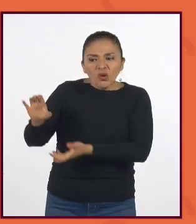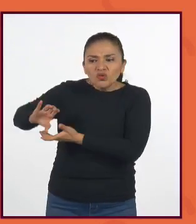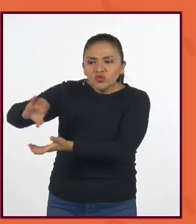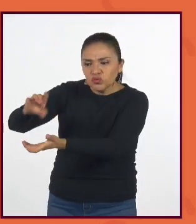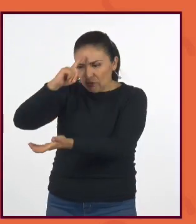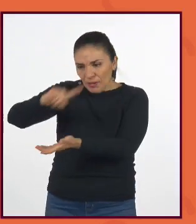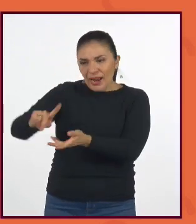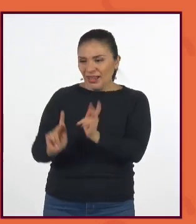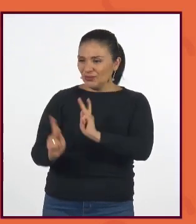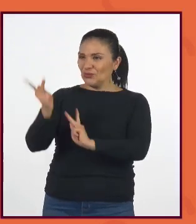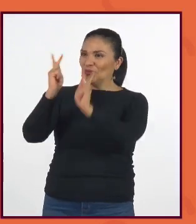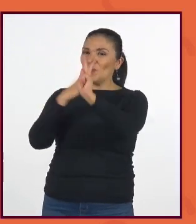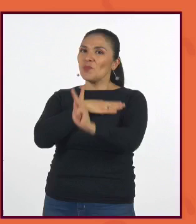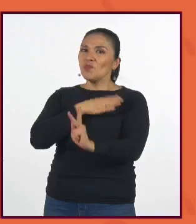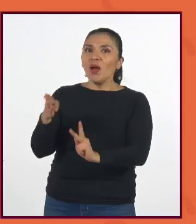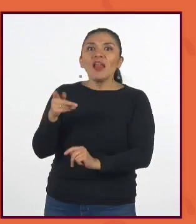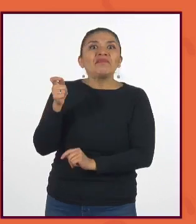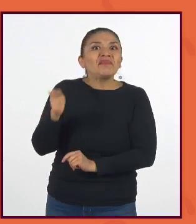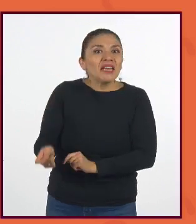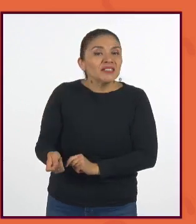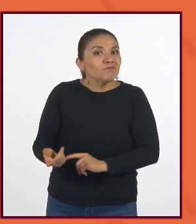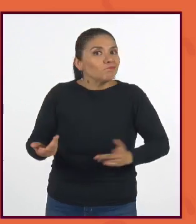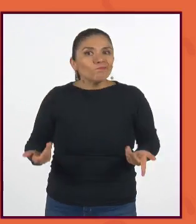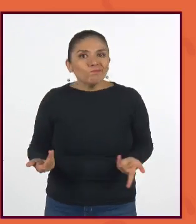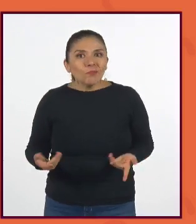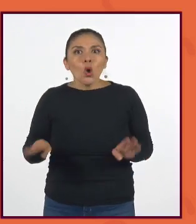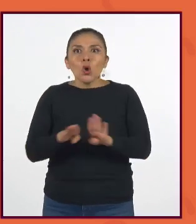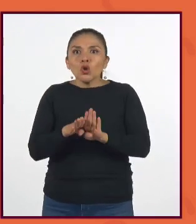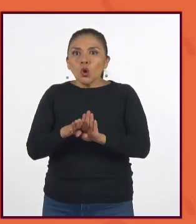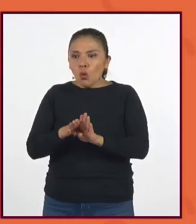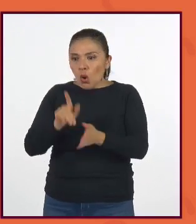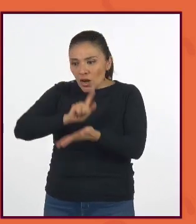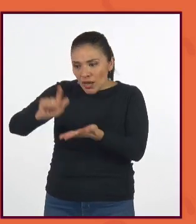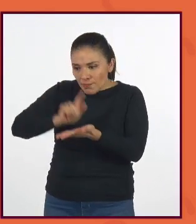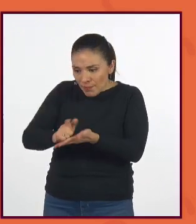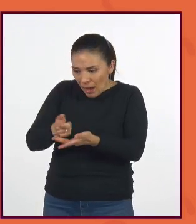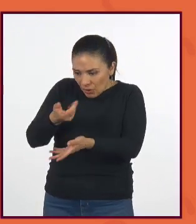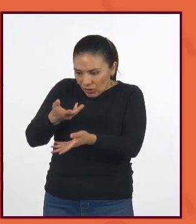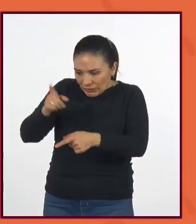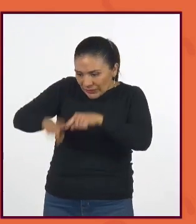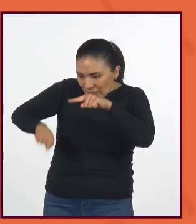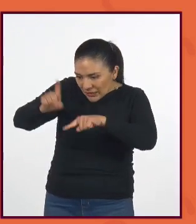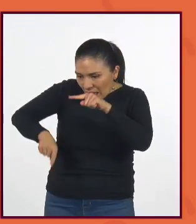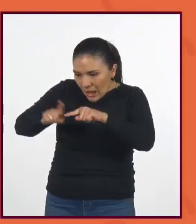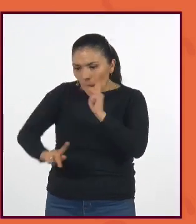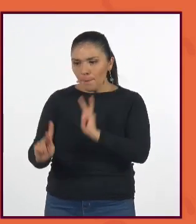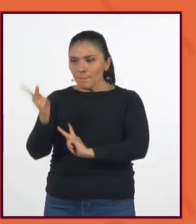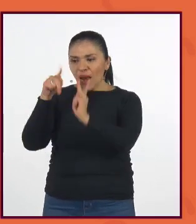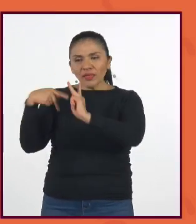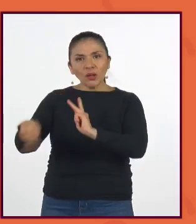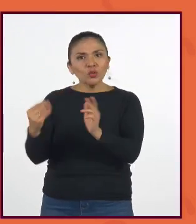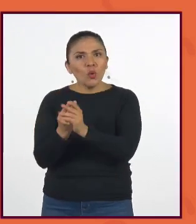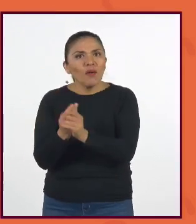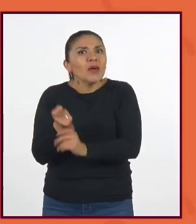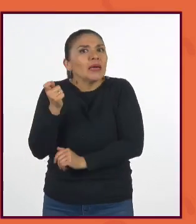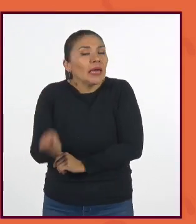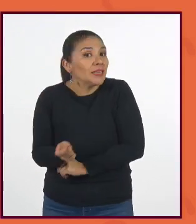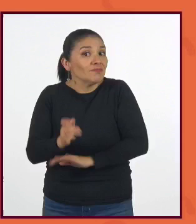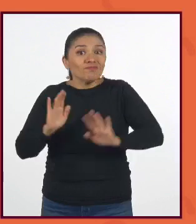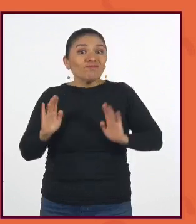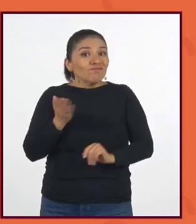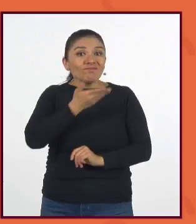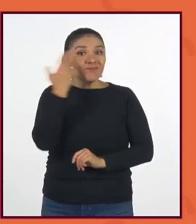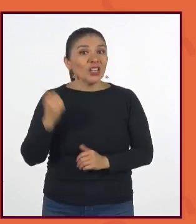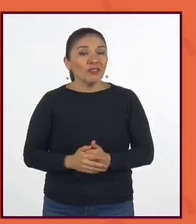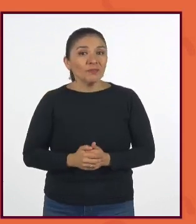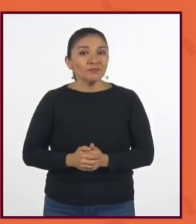fertilizantes, cómo estuvo la extracción, qué tipo de planta es como, no